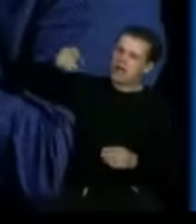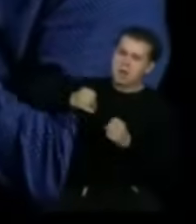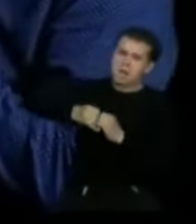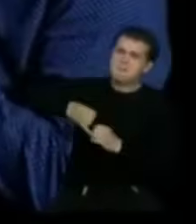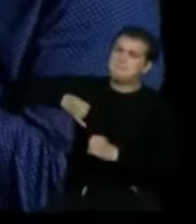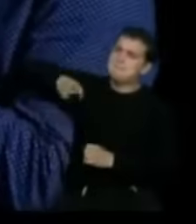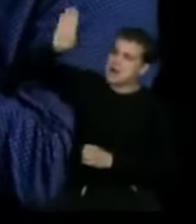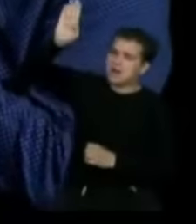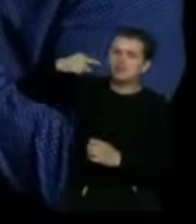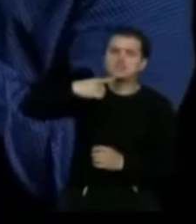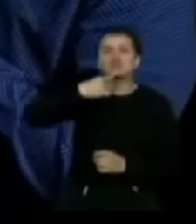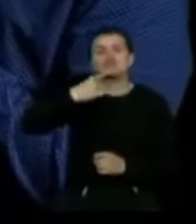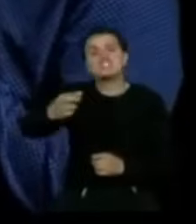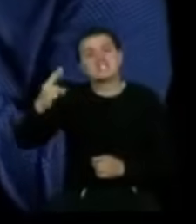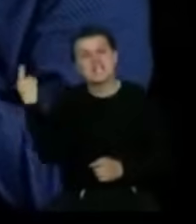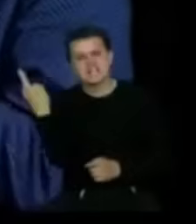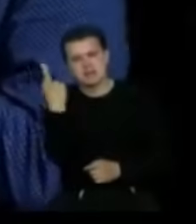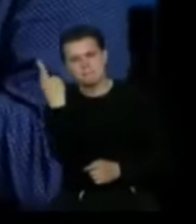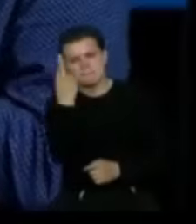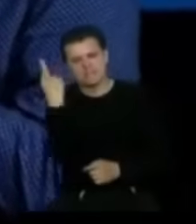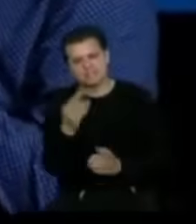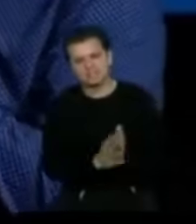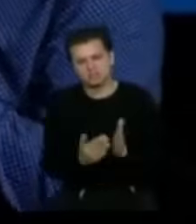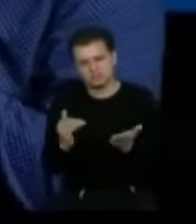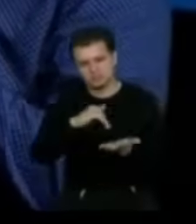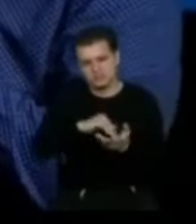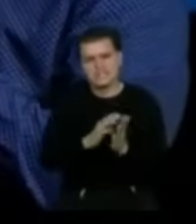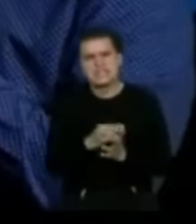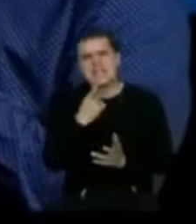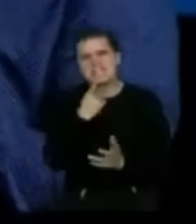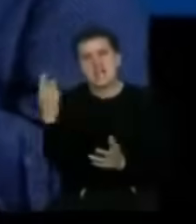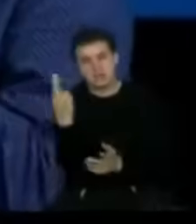ores conmigo esta oración. Y digo, Jesús,